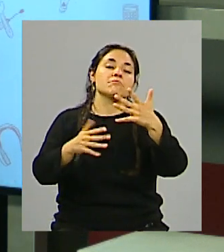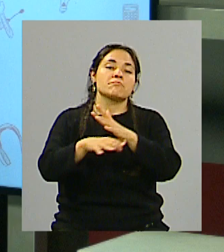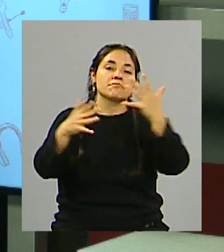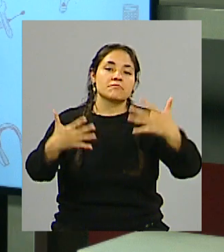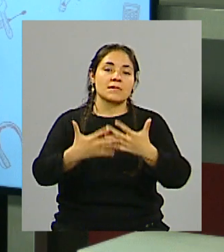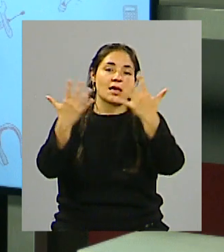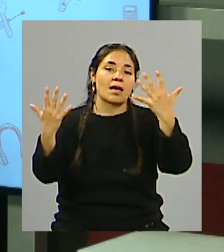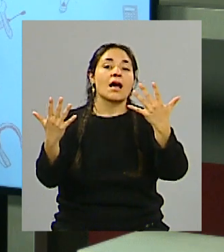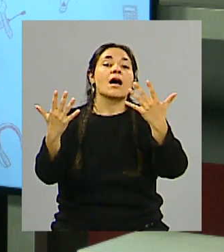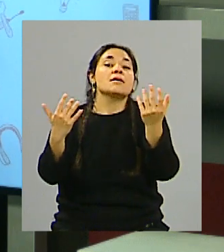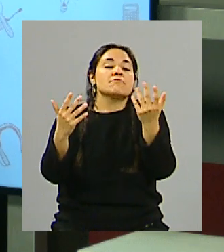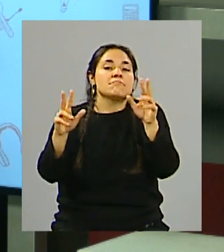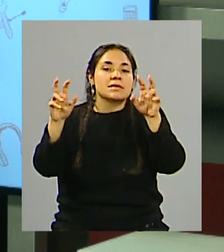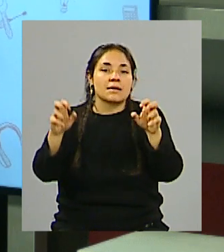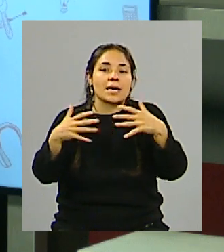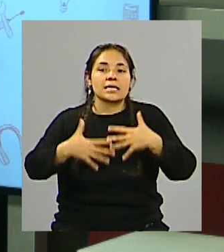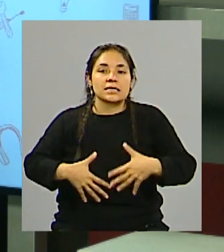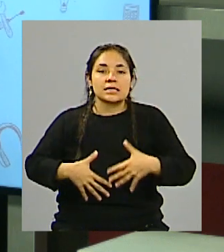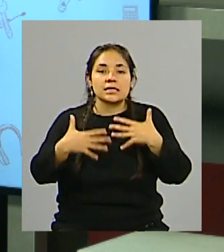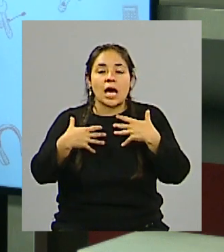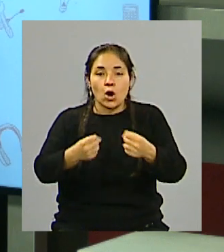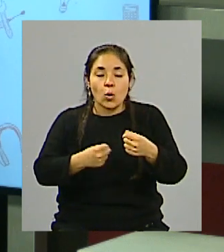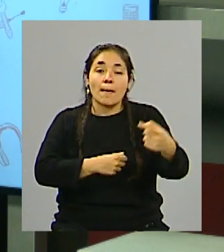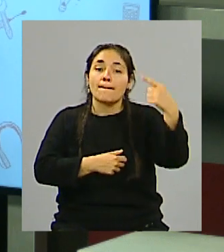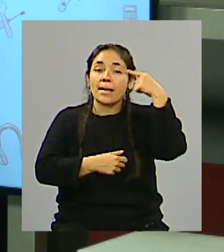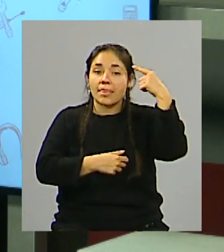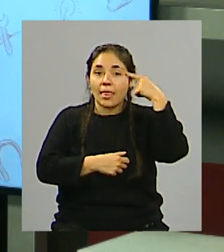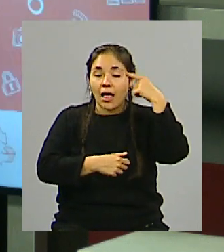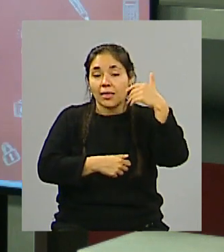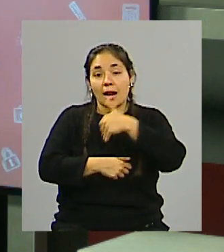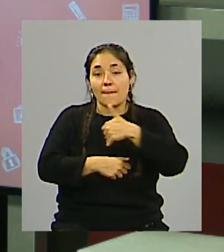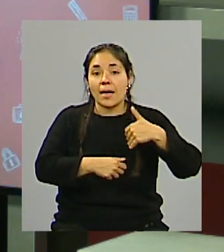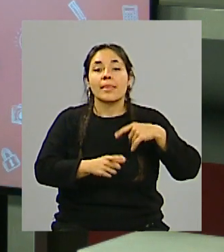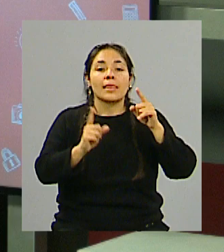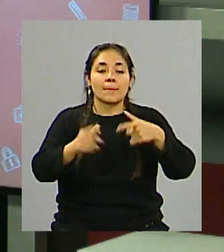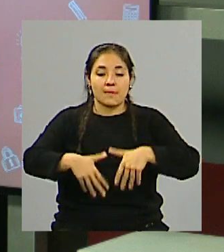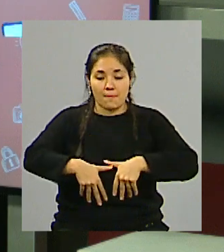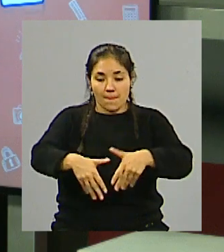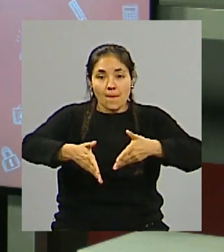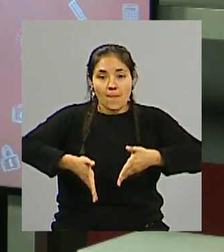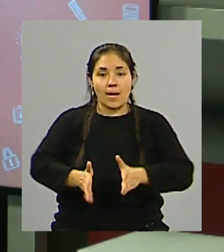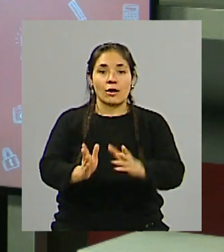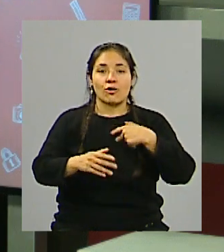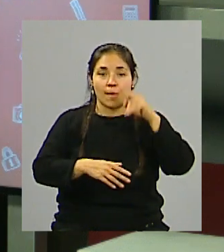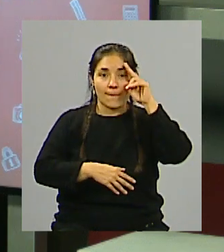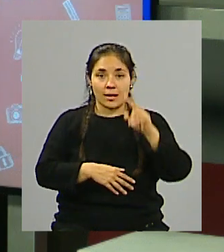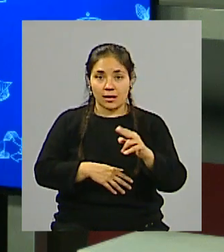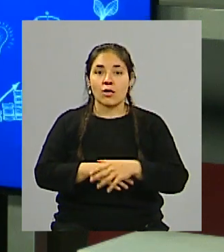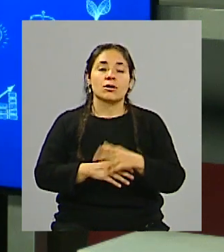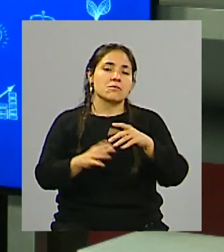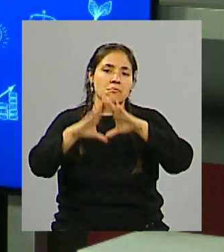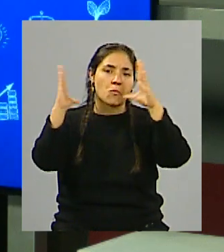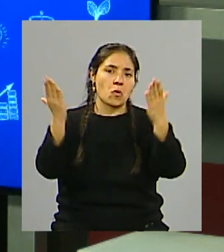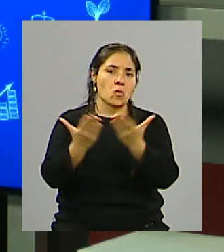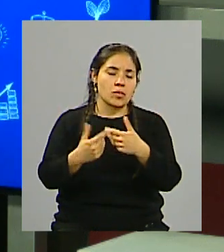Salud, Salud Mental Materna y del Parto Respetado. Esto es del 14 al 20 de mayo, es una movida que se hace en todo el mundo,